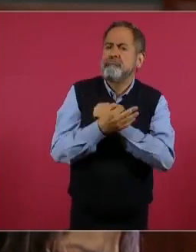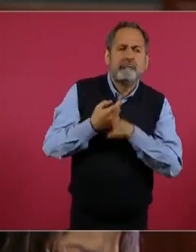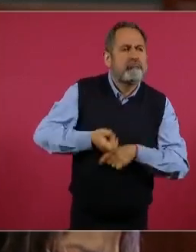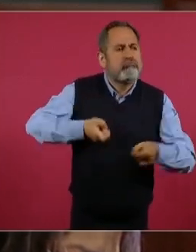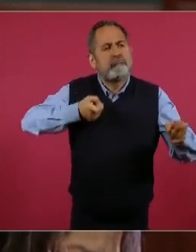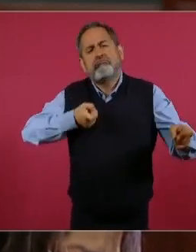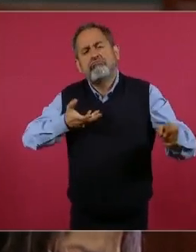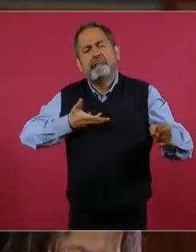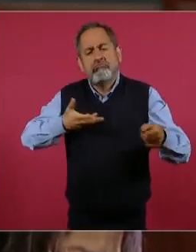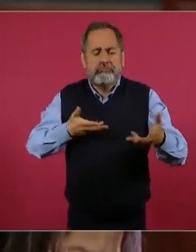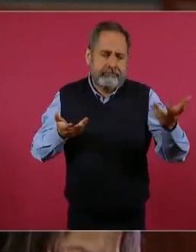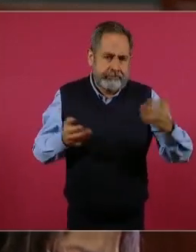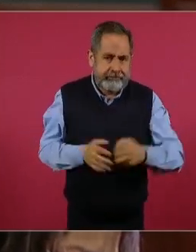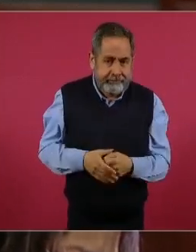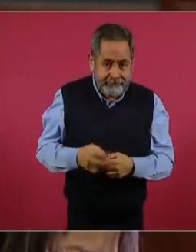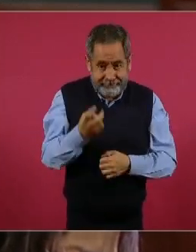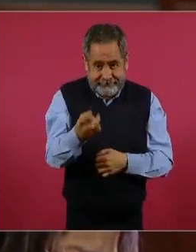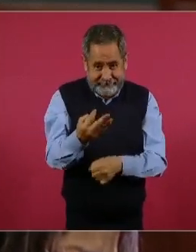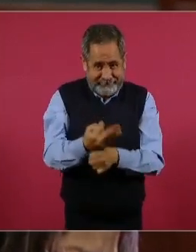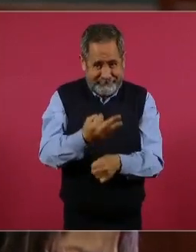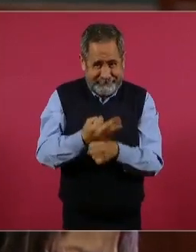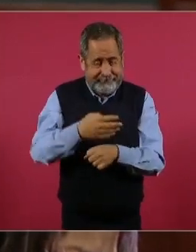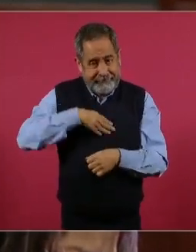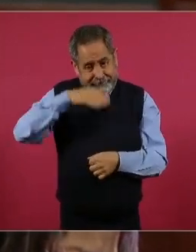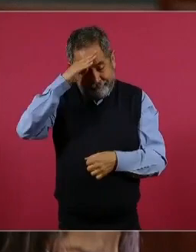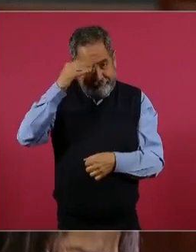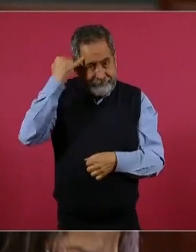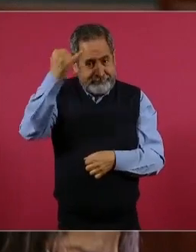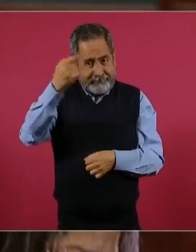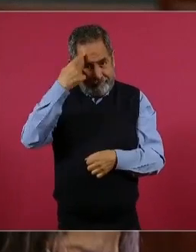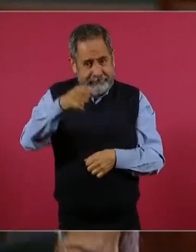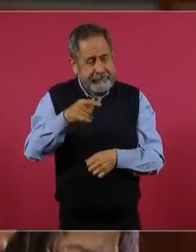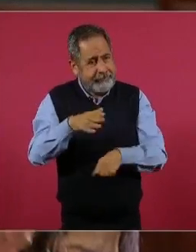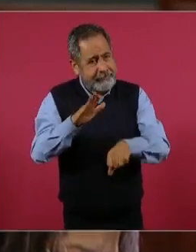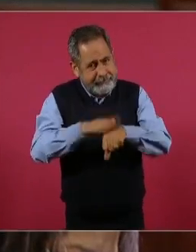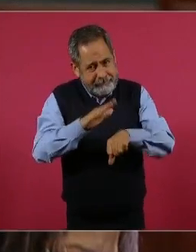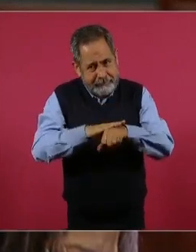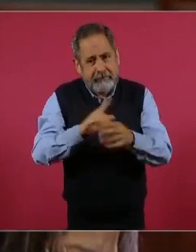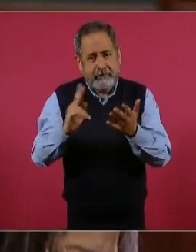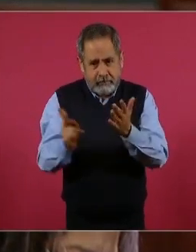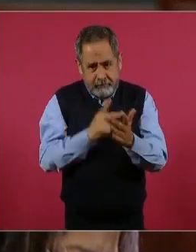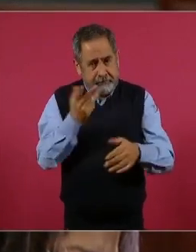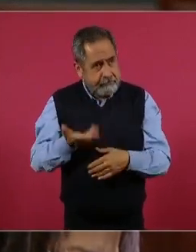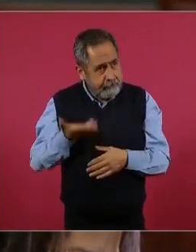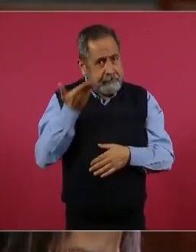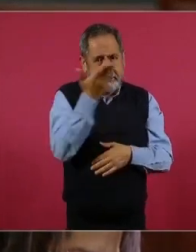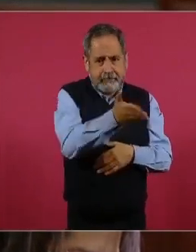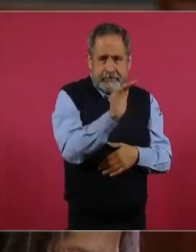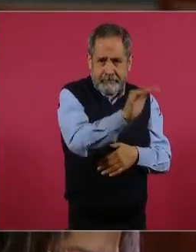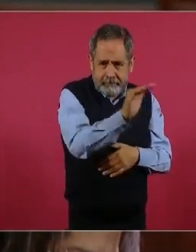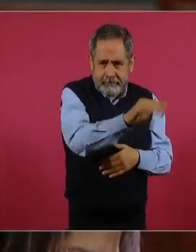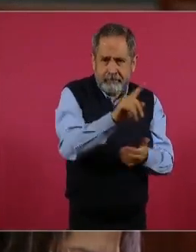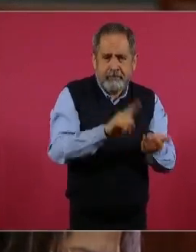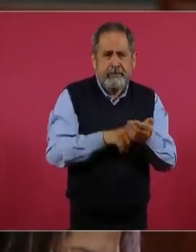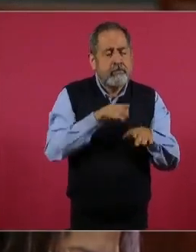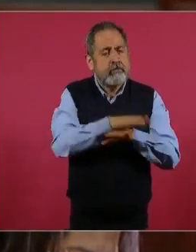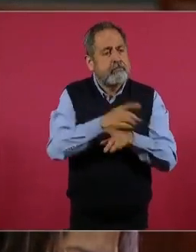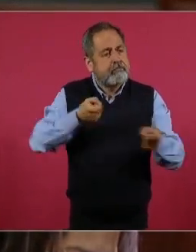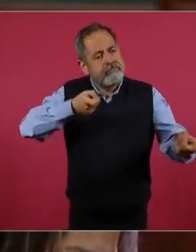alega. ¿No sería este el momento para volver a poner en la mesa lo de las